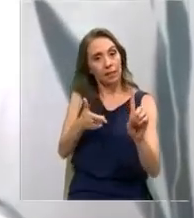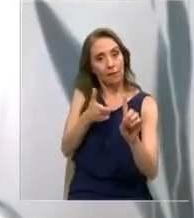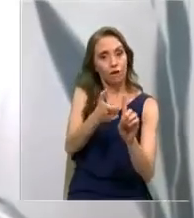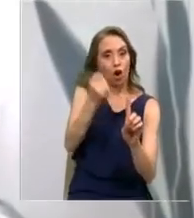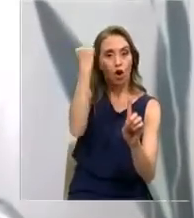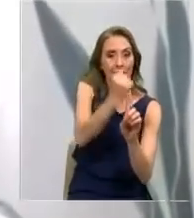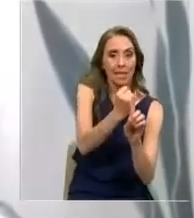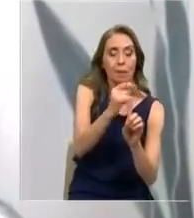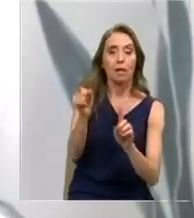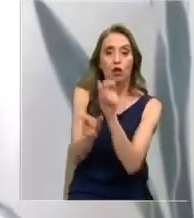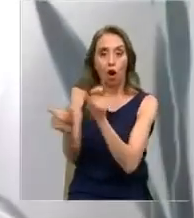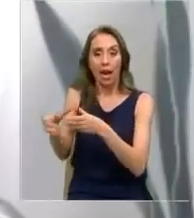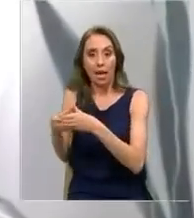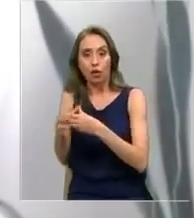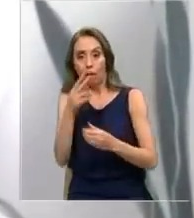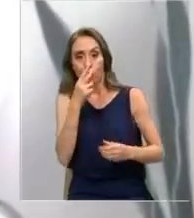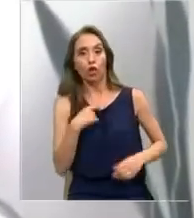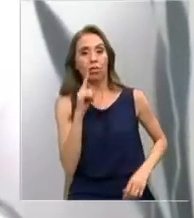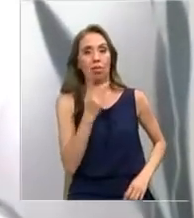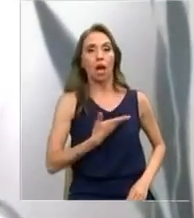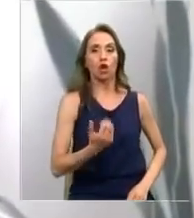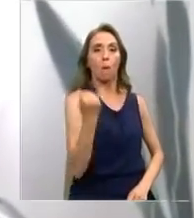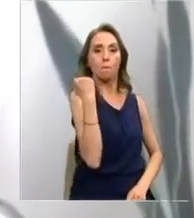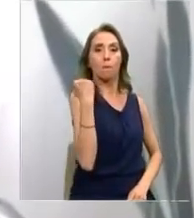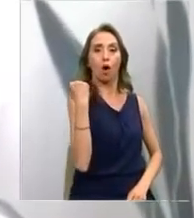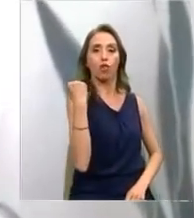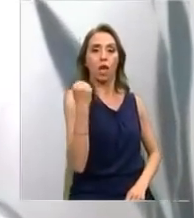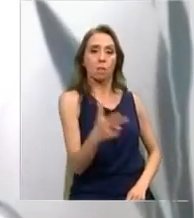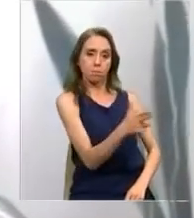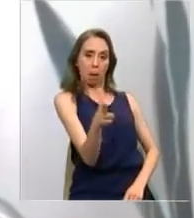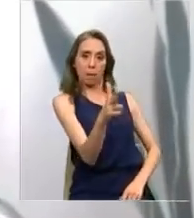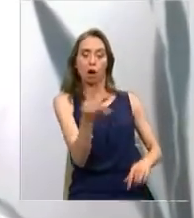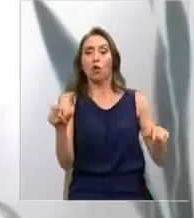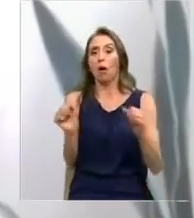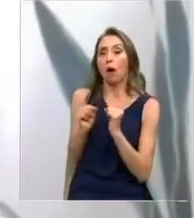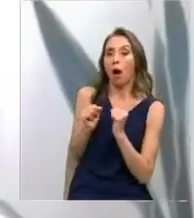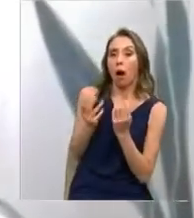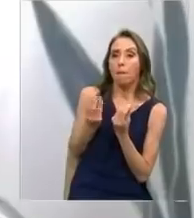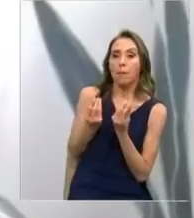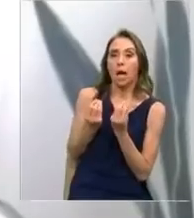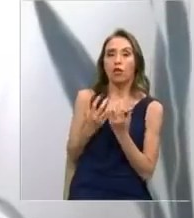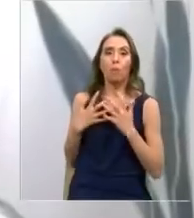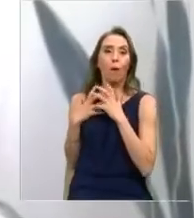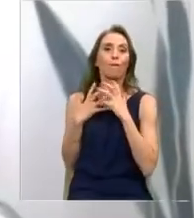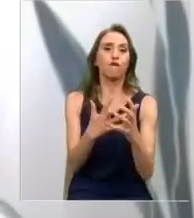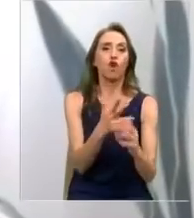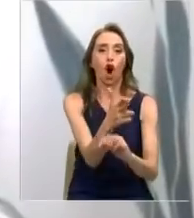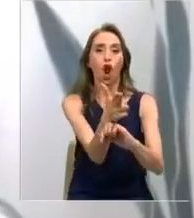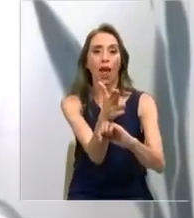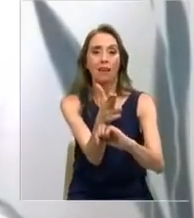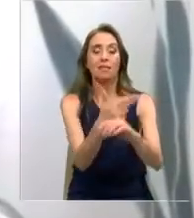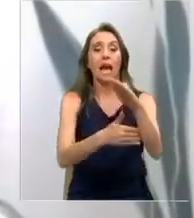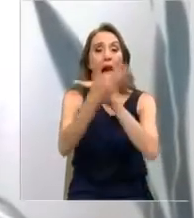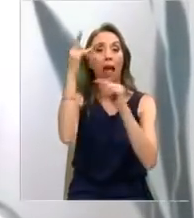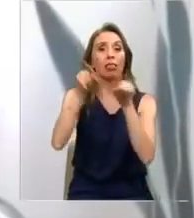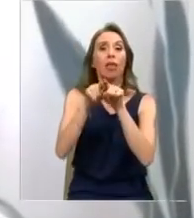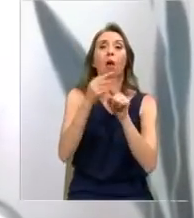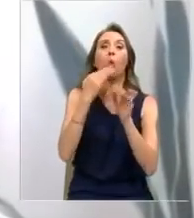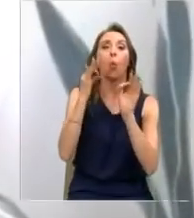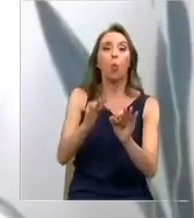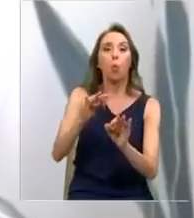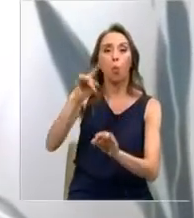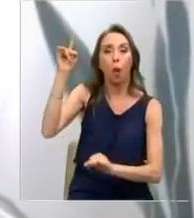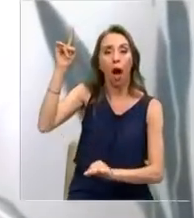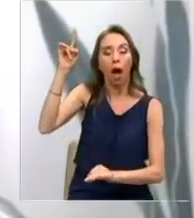están buscando es demostrar poder y violencia, infundir miedo. Esto es lo que priorizó en algún momento el cártel